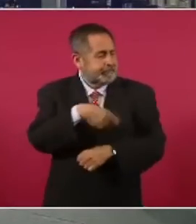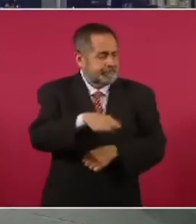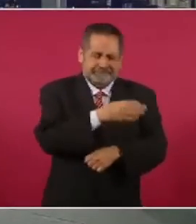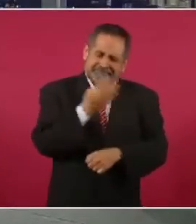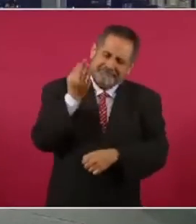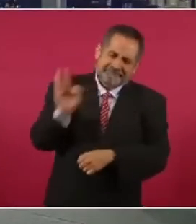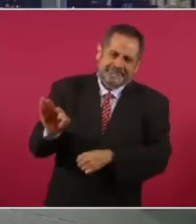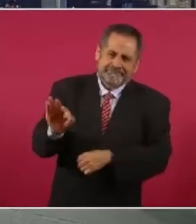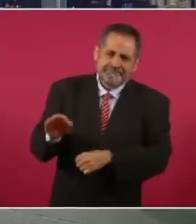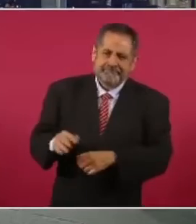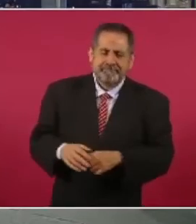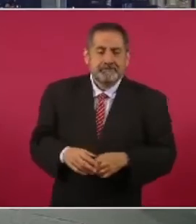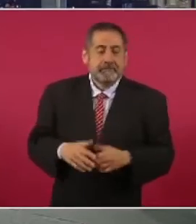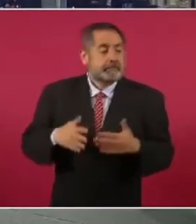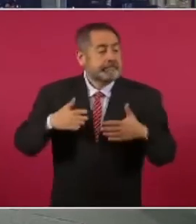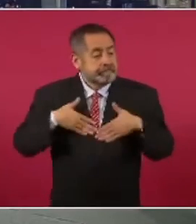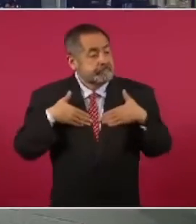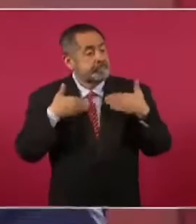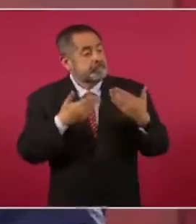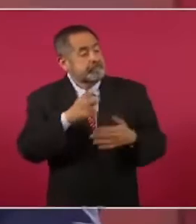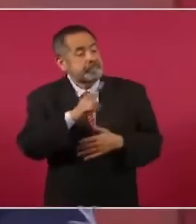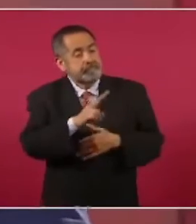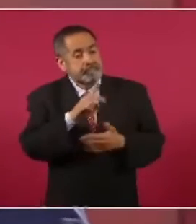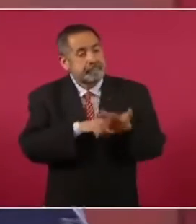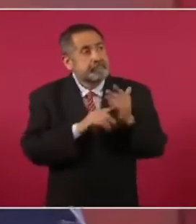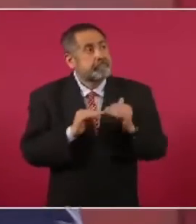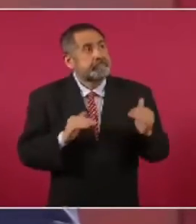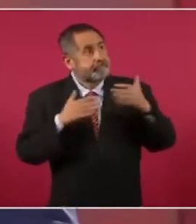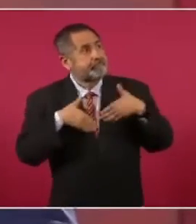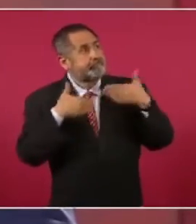No hay que confiar en los de arriba,